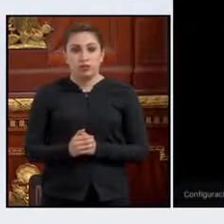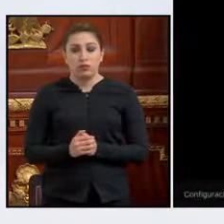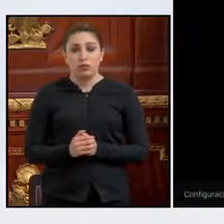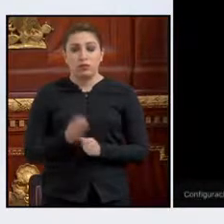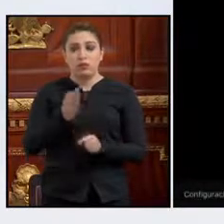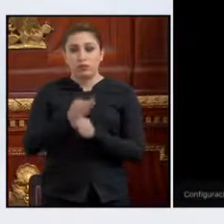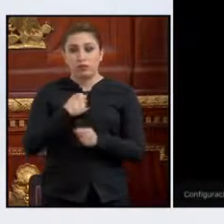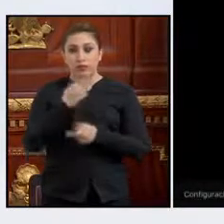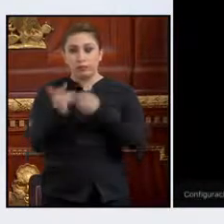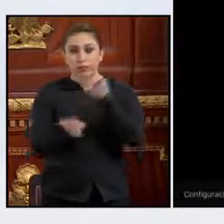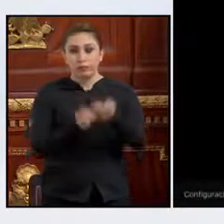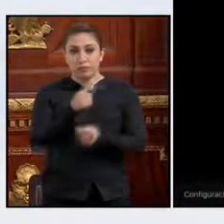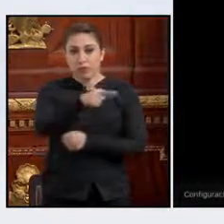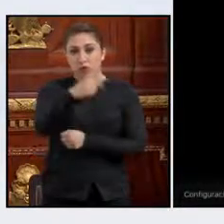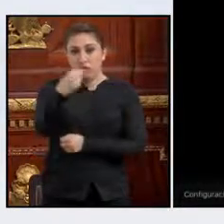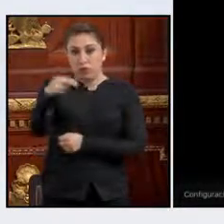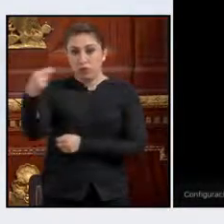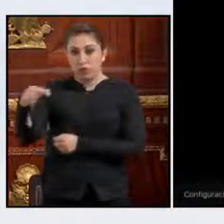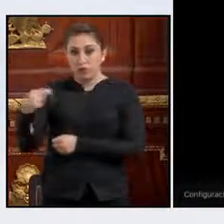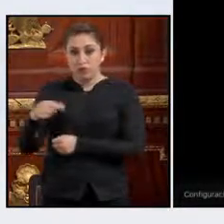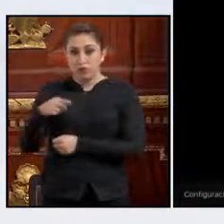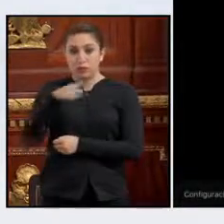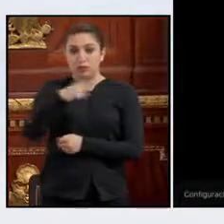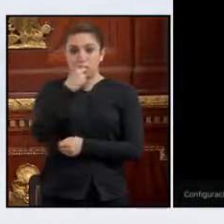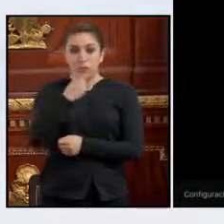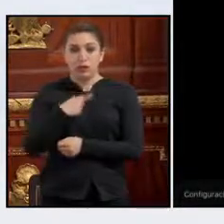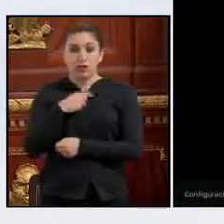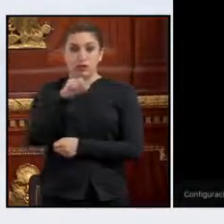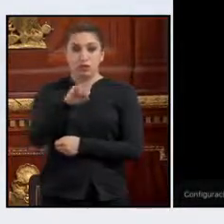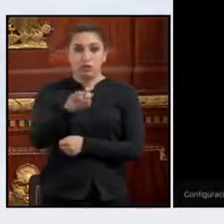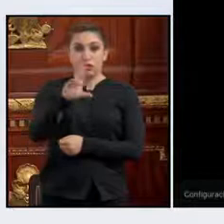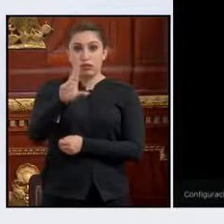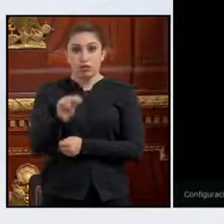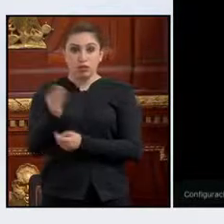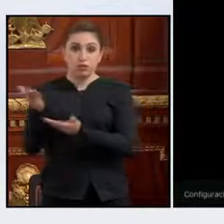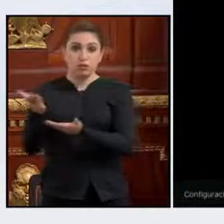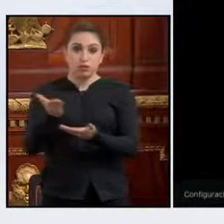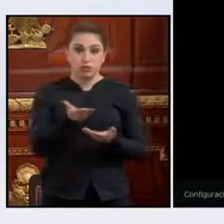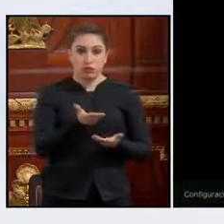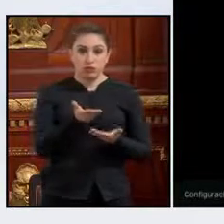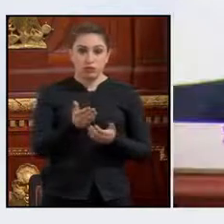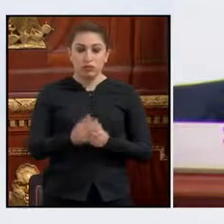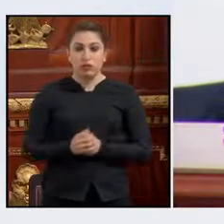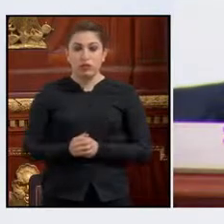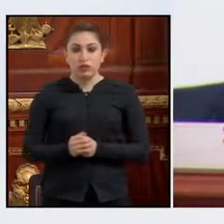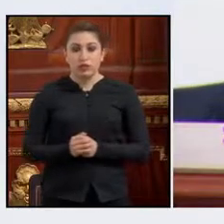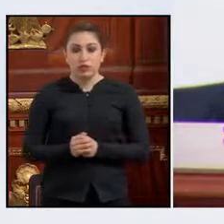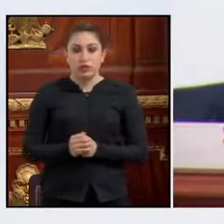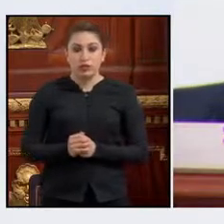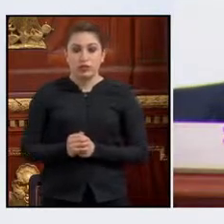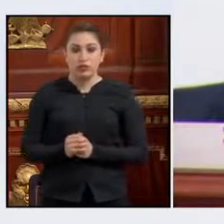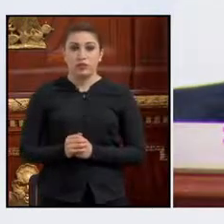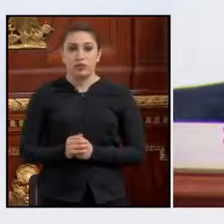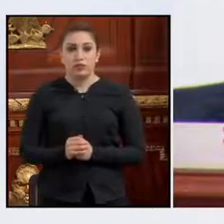Por instrucciones de la Presidencia se va a proceder a pasar lista de asistencia de viva voz.